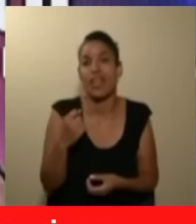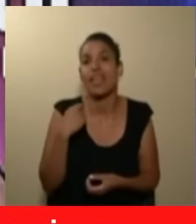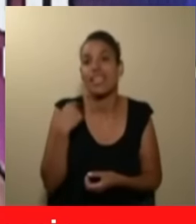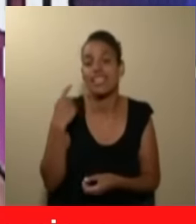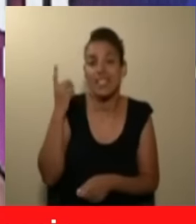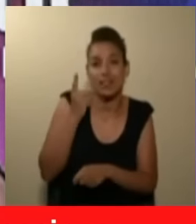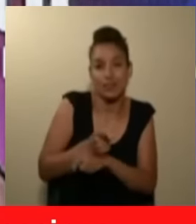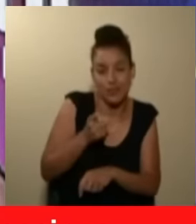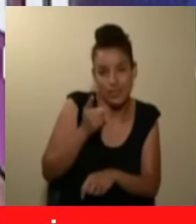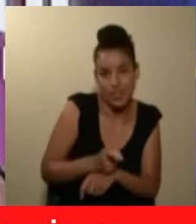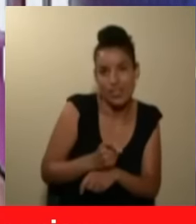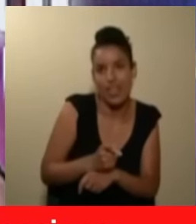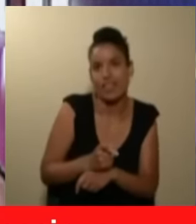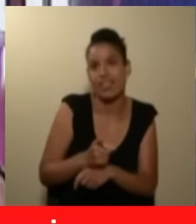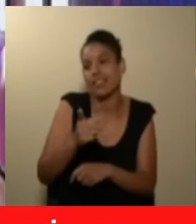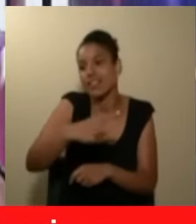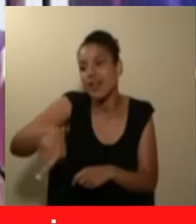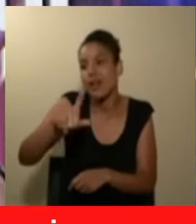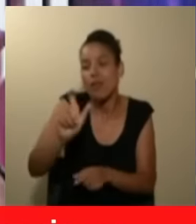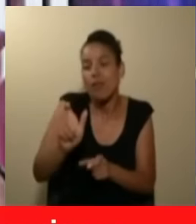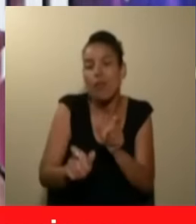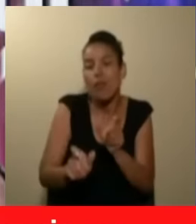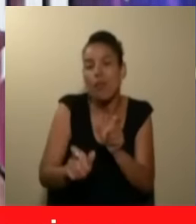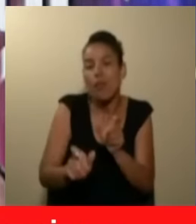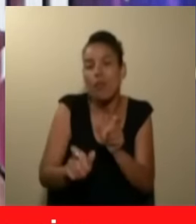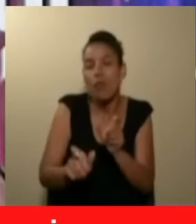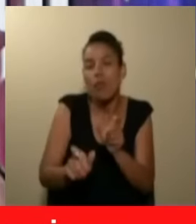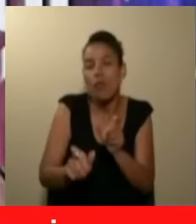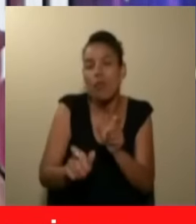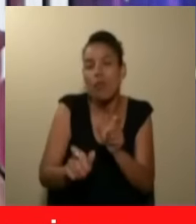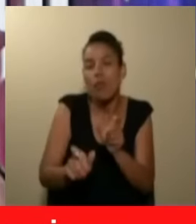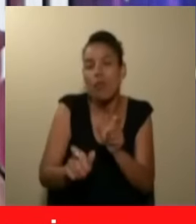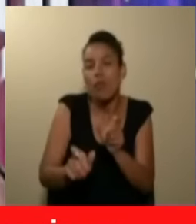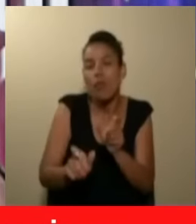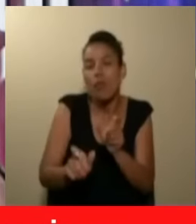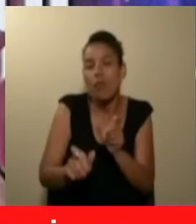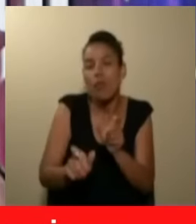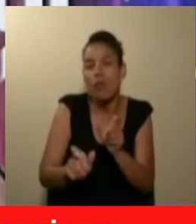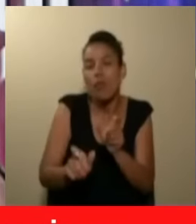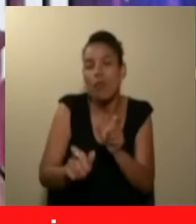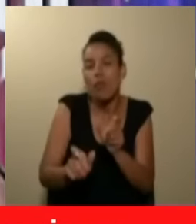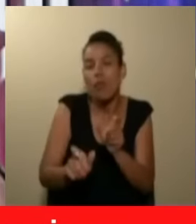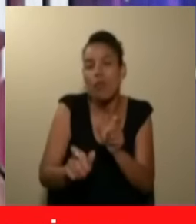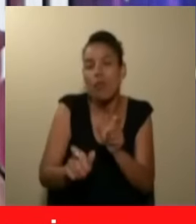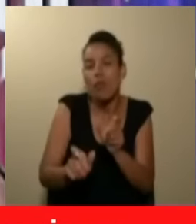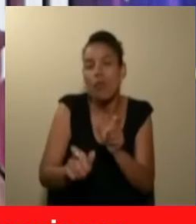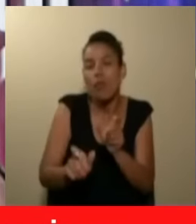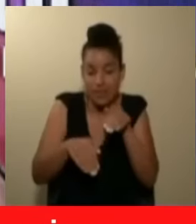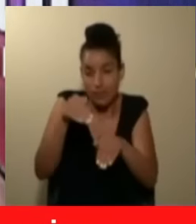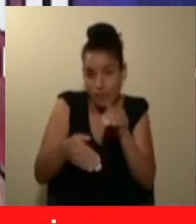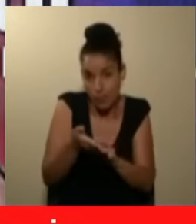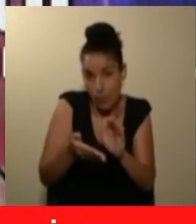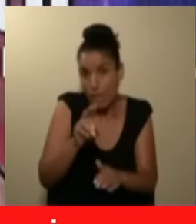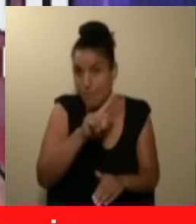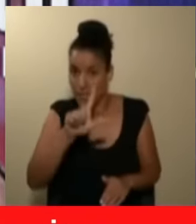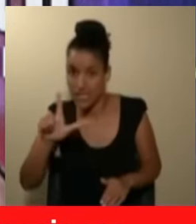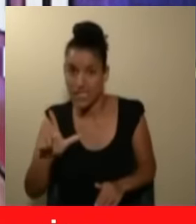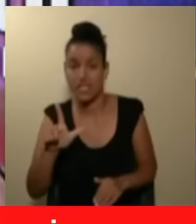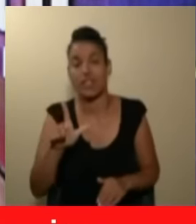y cesaba ante la presencia soberana del mismo. Así concebimos este referéndum, que la gente se